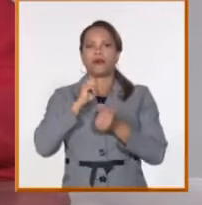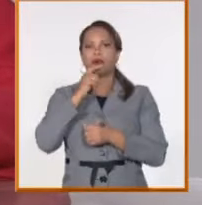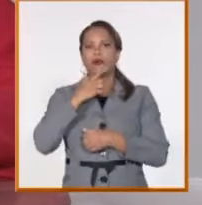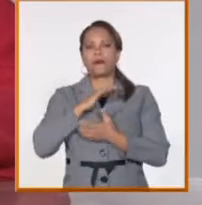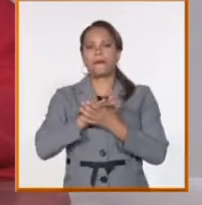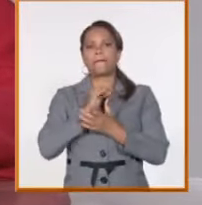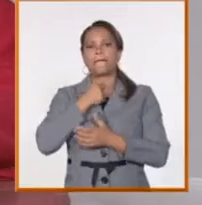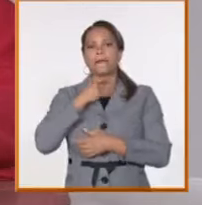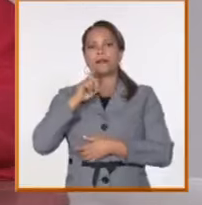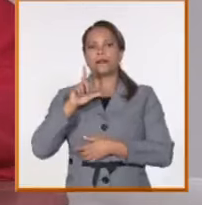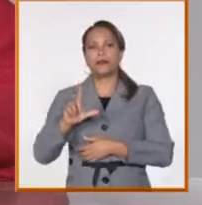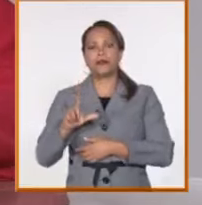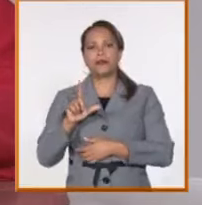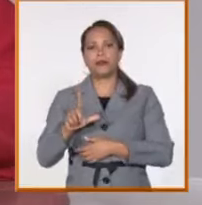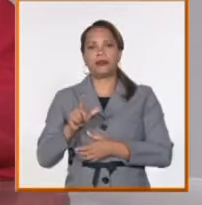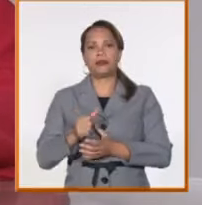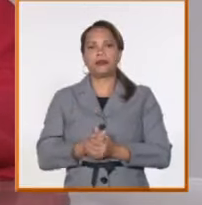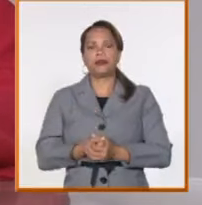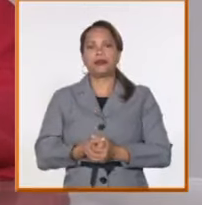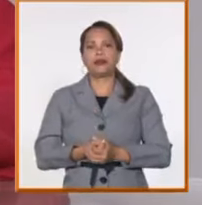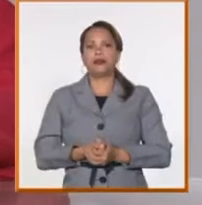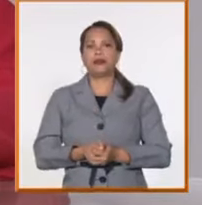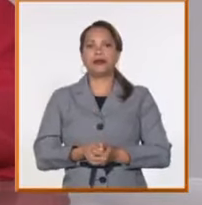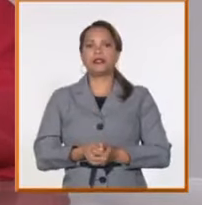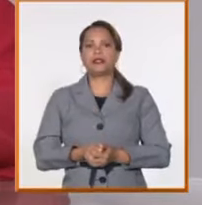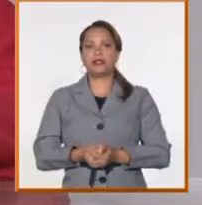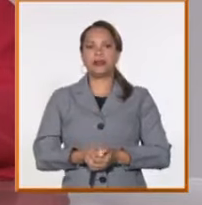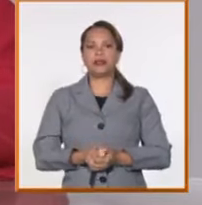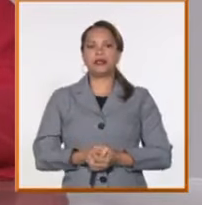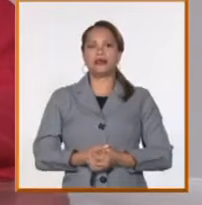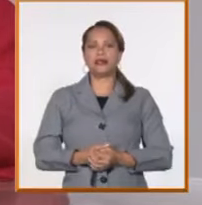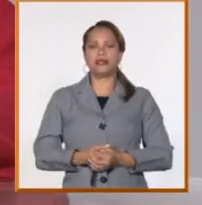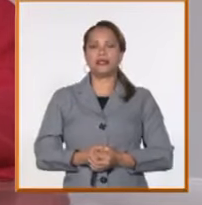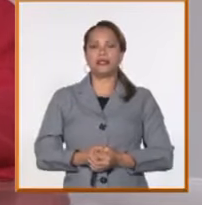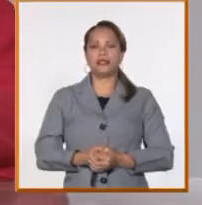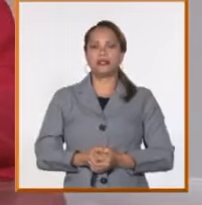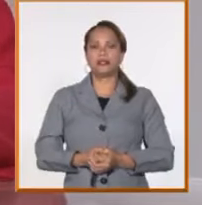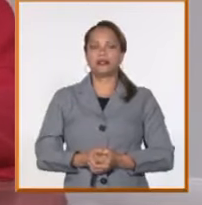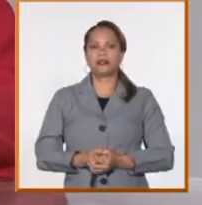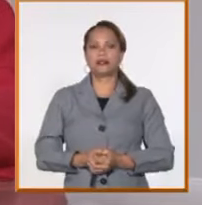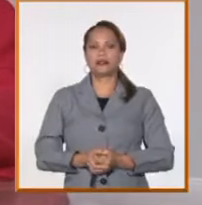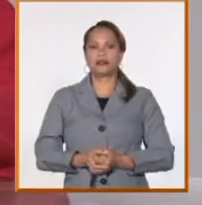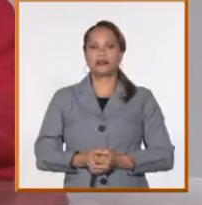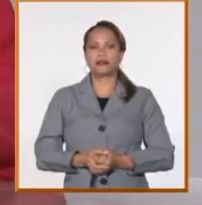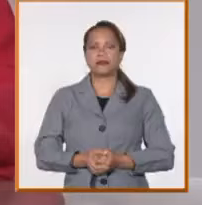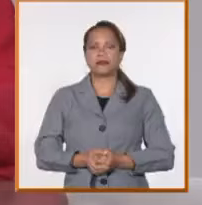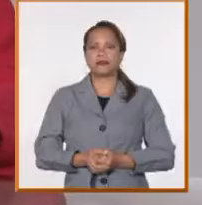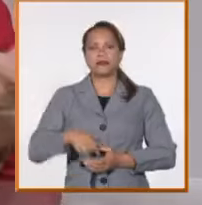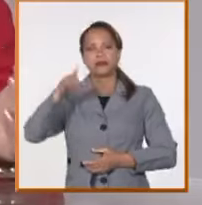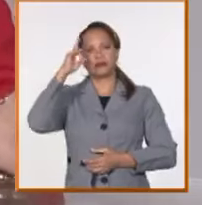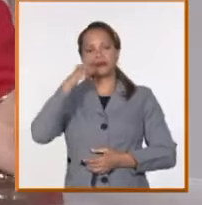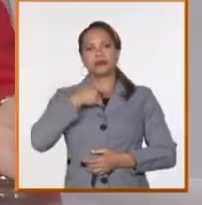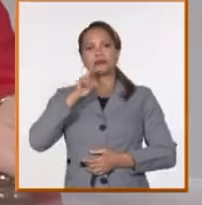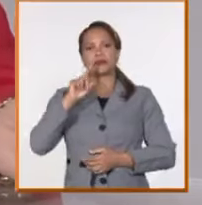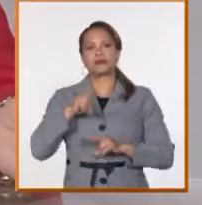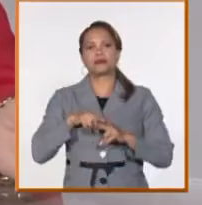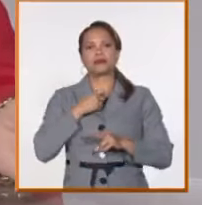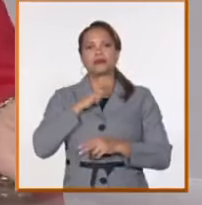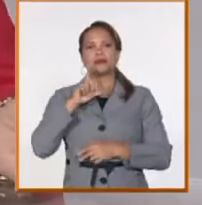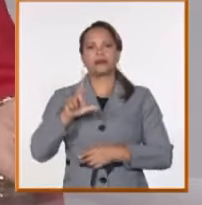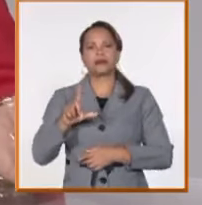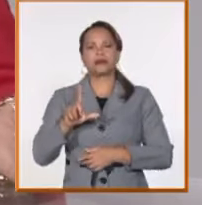y ya la población cubana Disfruta de la línea natural Honey que es de suel Camacho y ya tiene esos